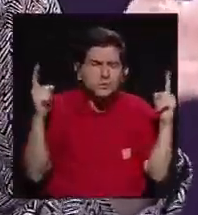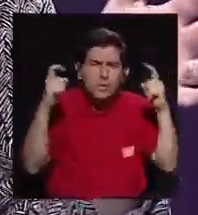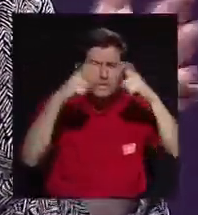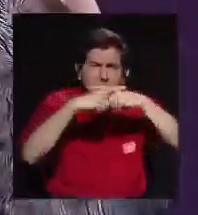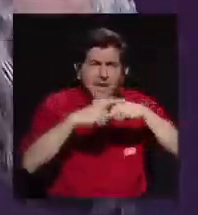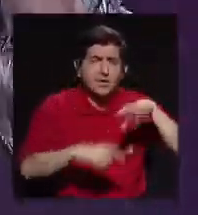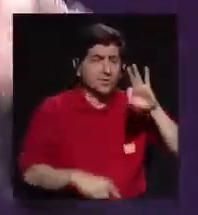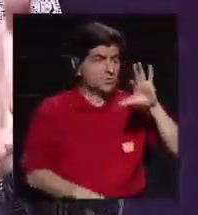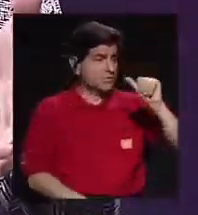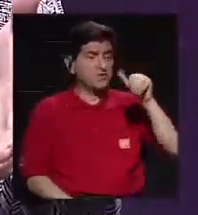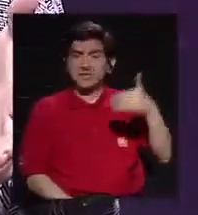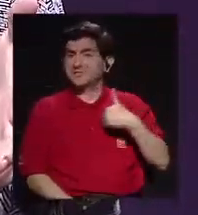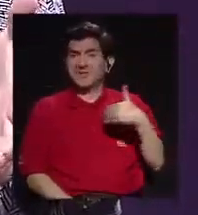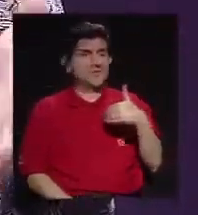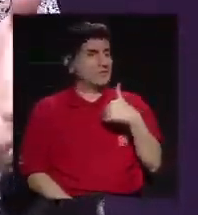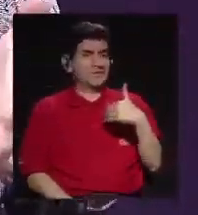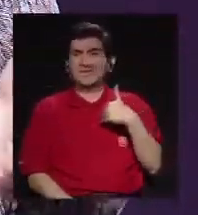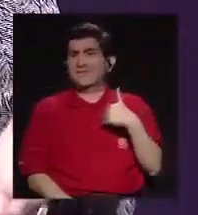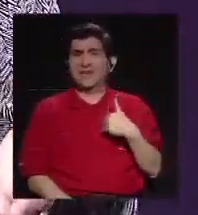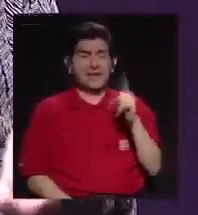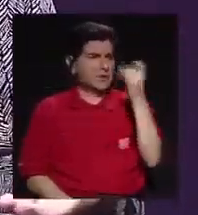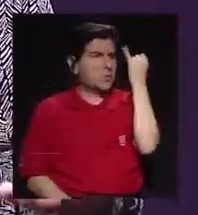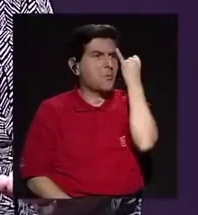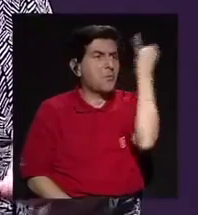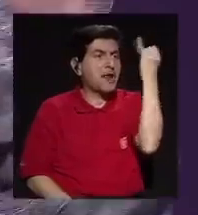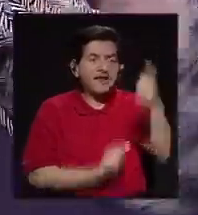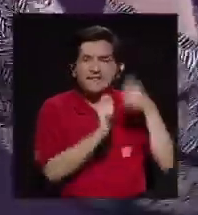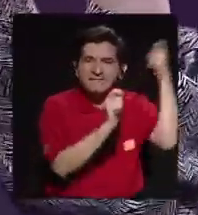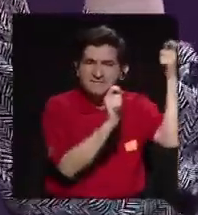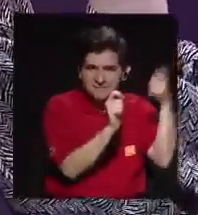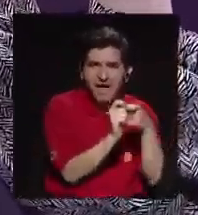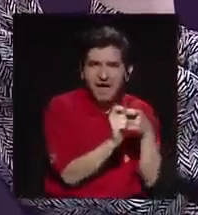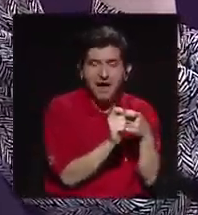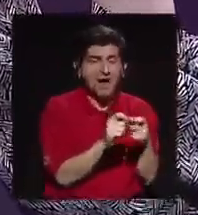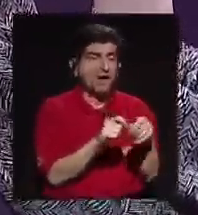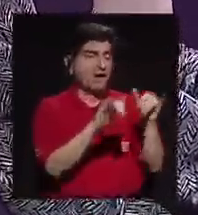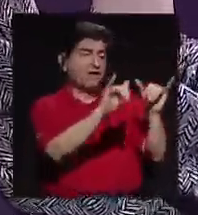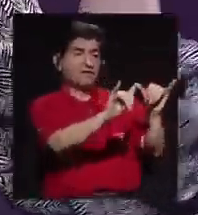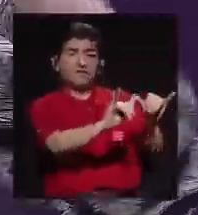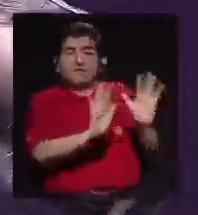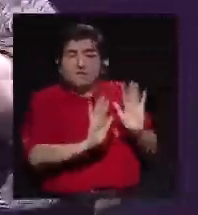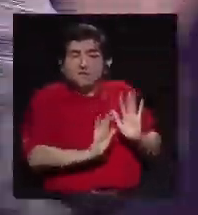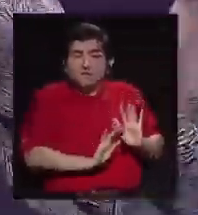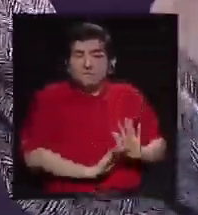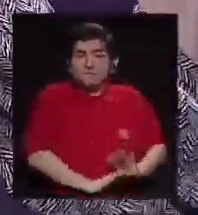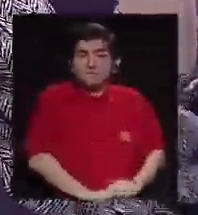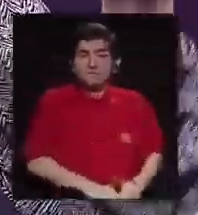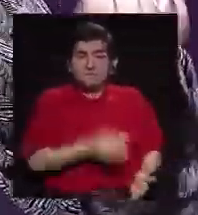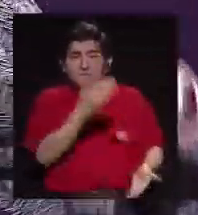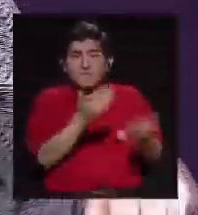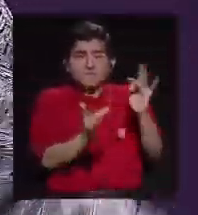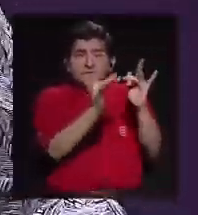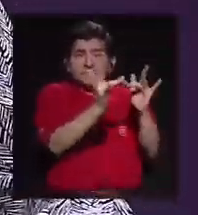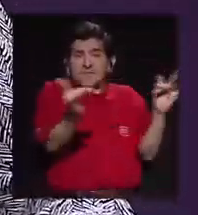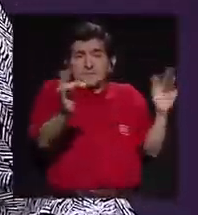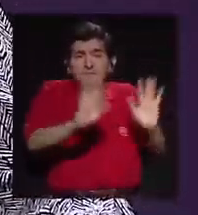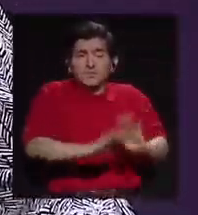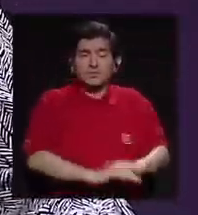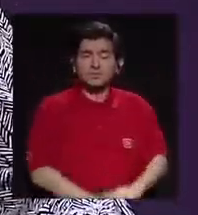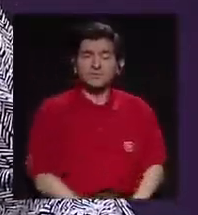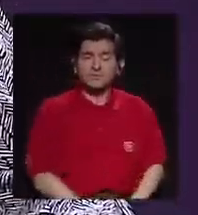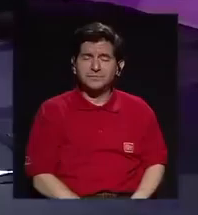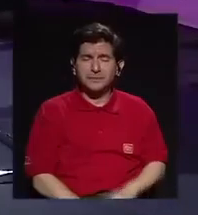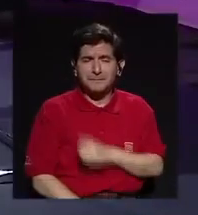donde Fabricio Alvarado no tenía un planteamiento concreto, quedó ahí en el vacío. Yo,